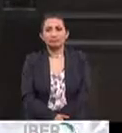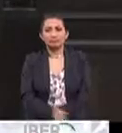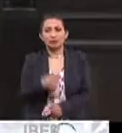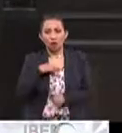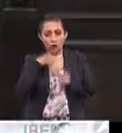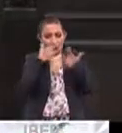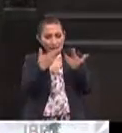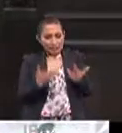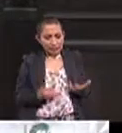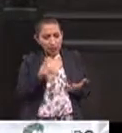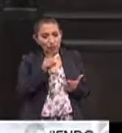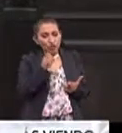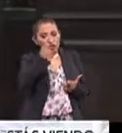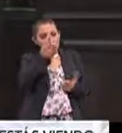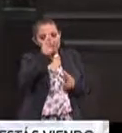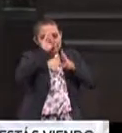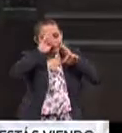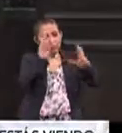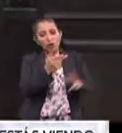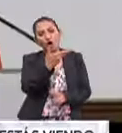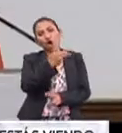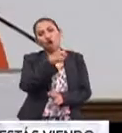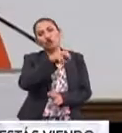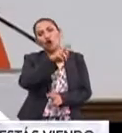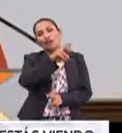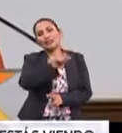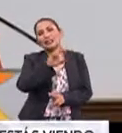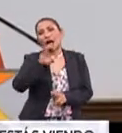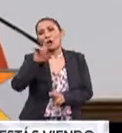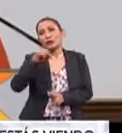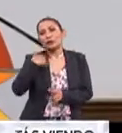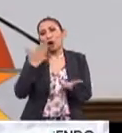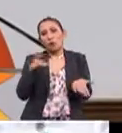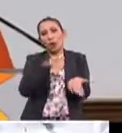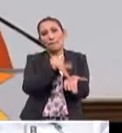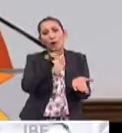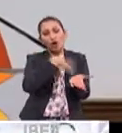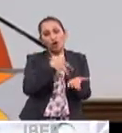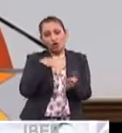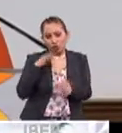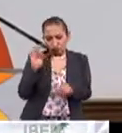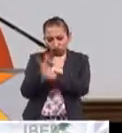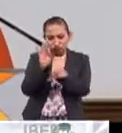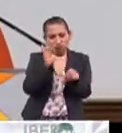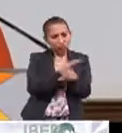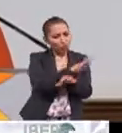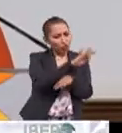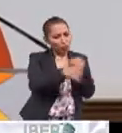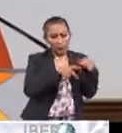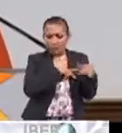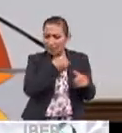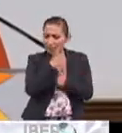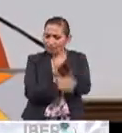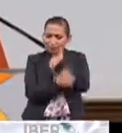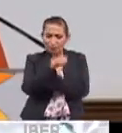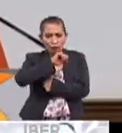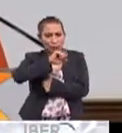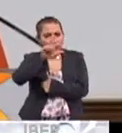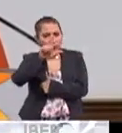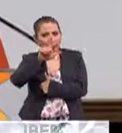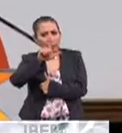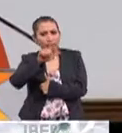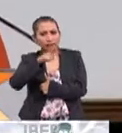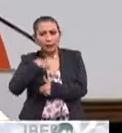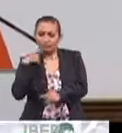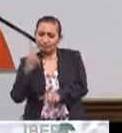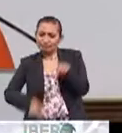Recibo este doctorado honoris causa como un voto de respaldo a las causas que he defendido a lo largo de toda mi carrera profesional.